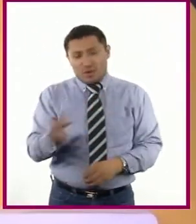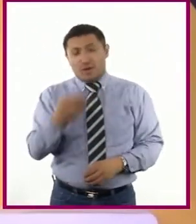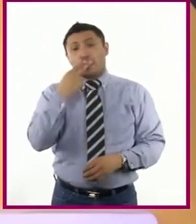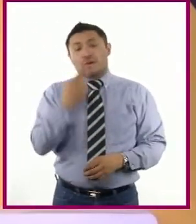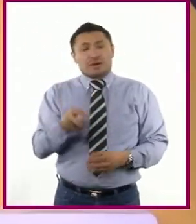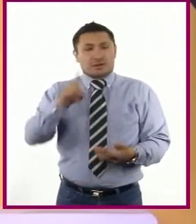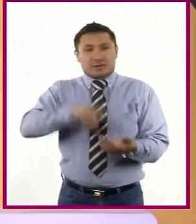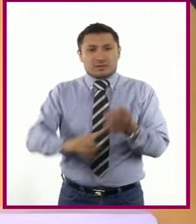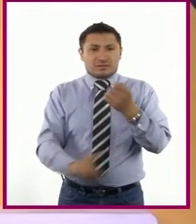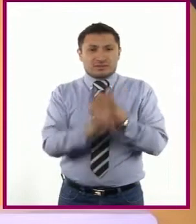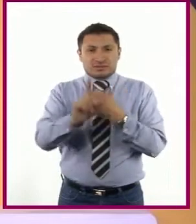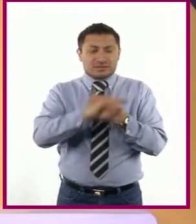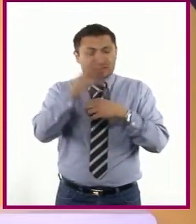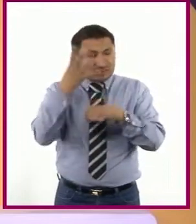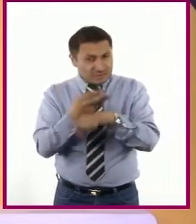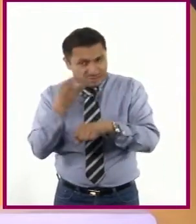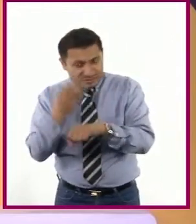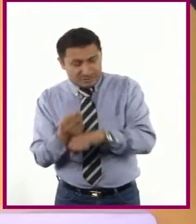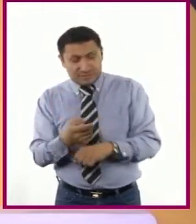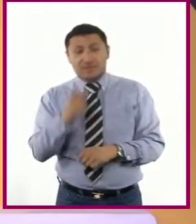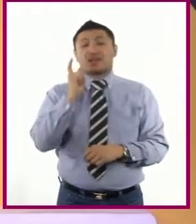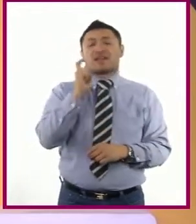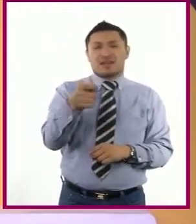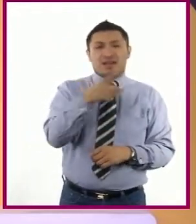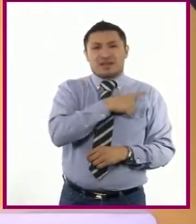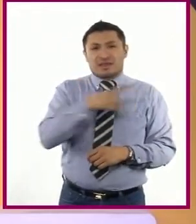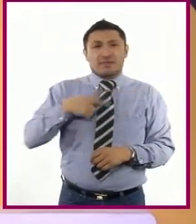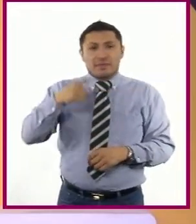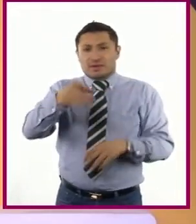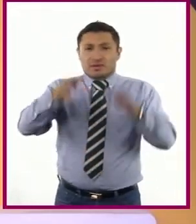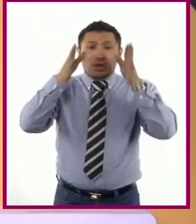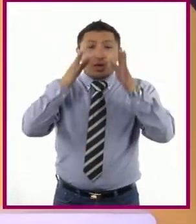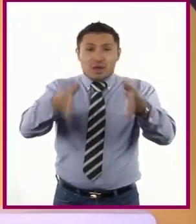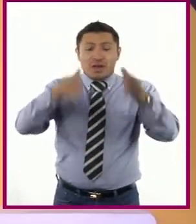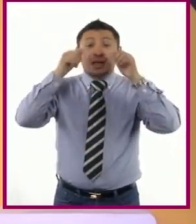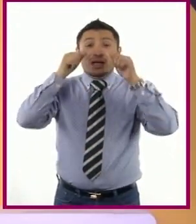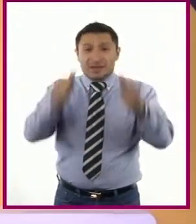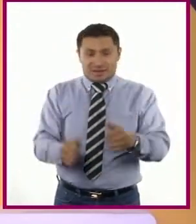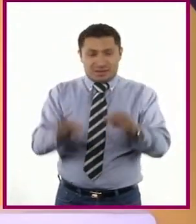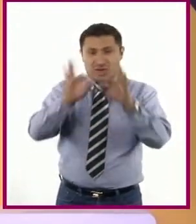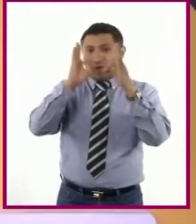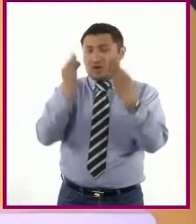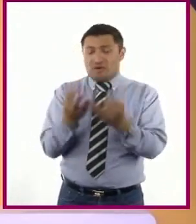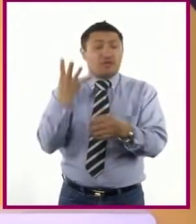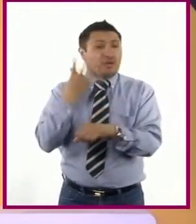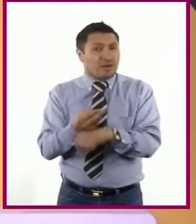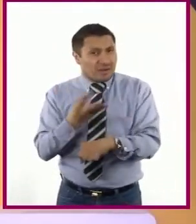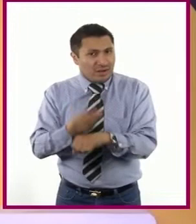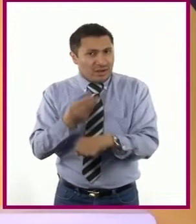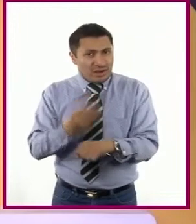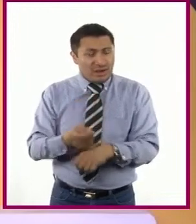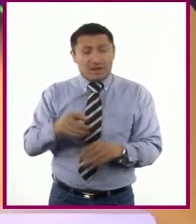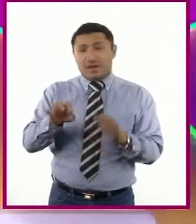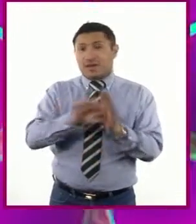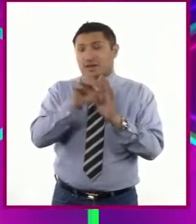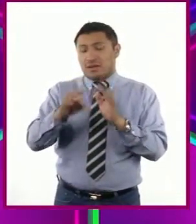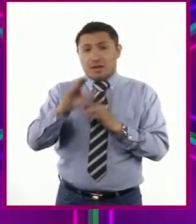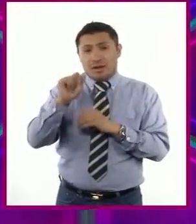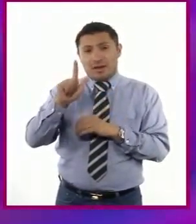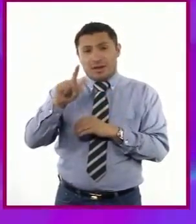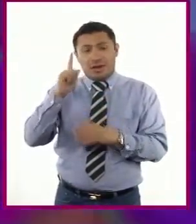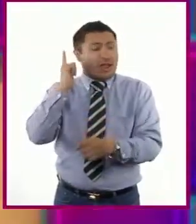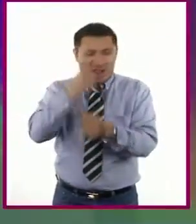la resolución de problemas, en los que se debe centrar más la atención en las estrategias de resolución que en el cálculo mismo del área.